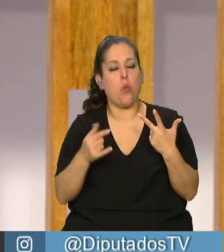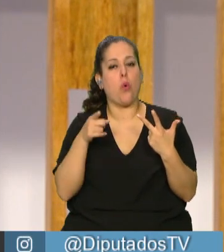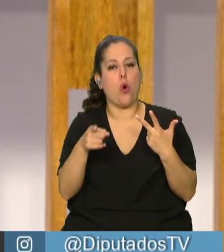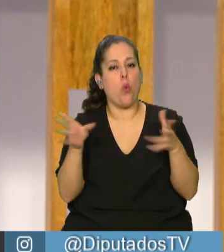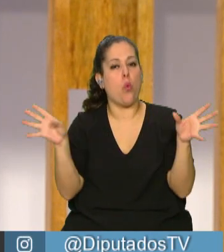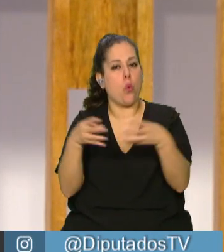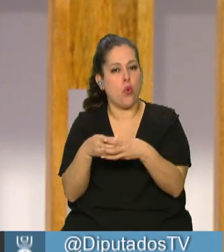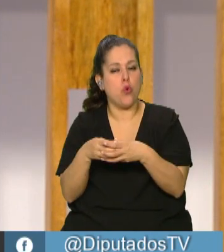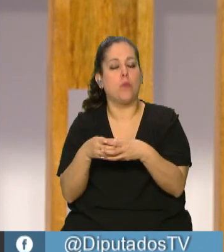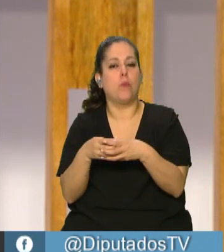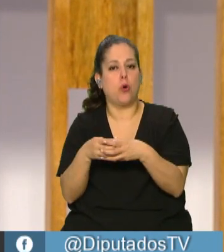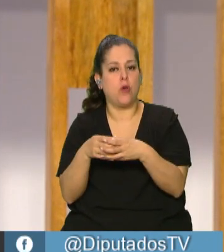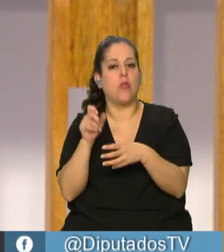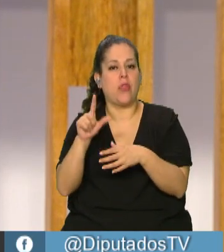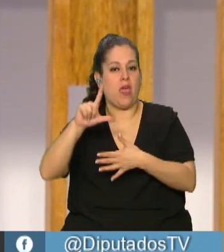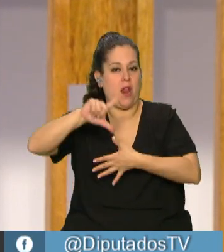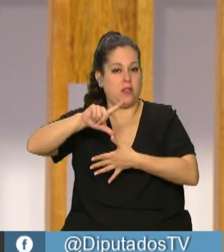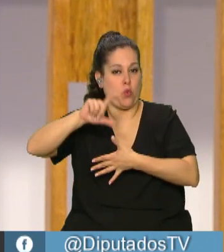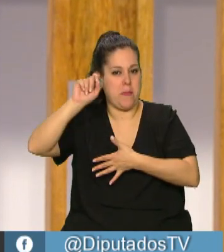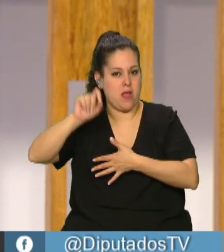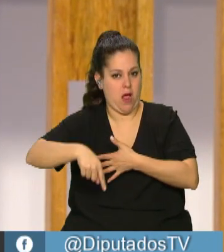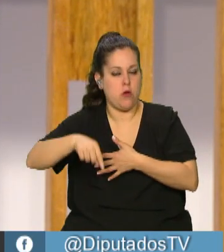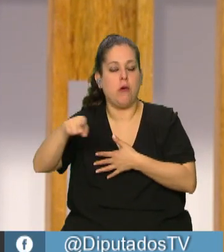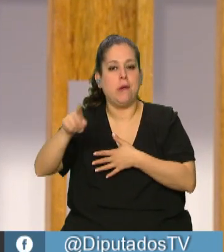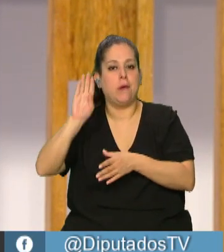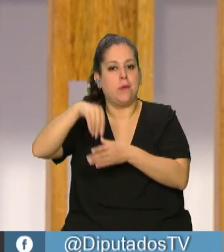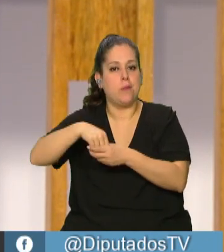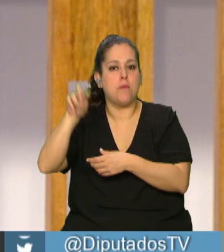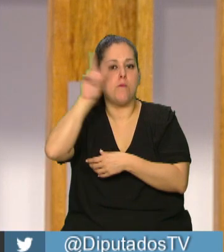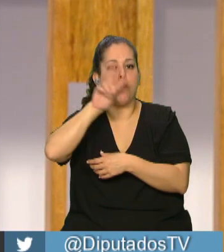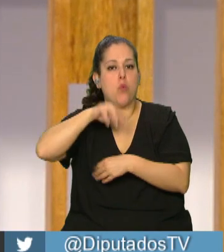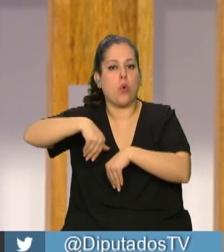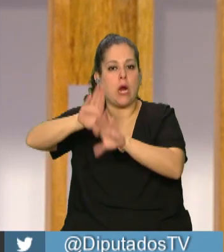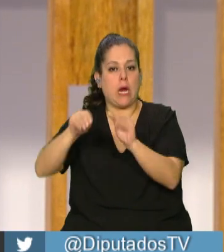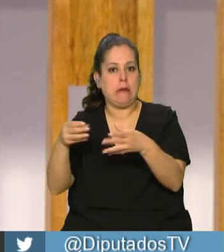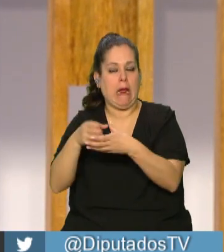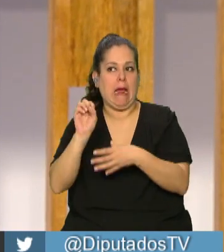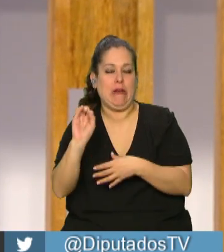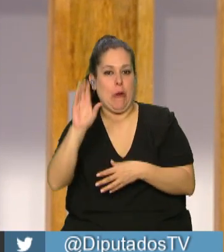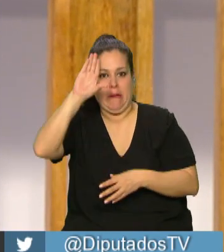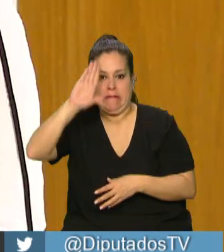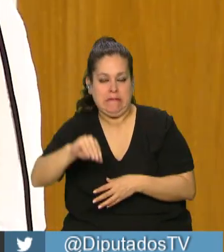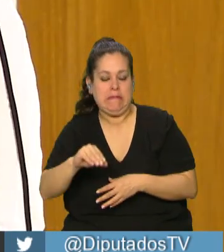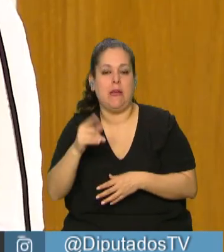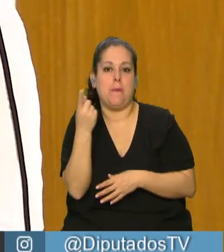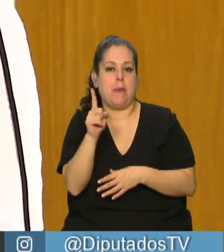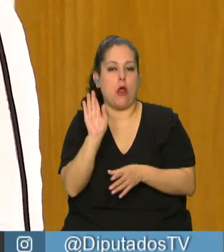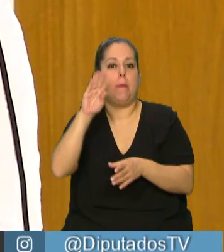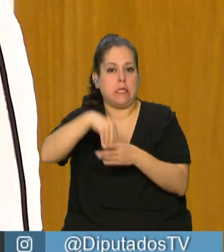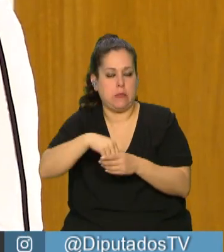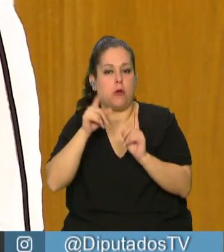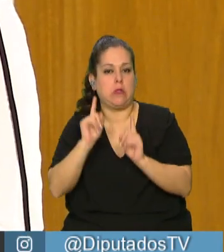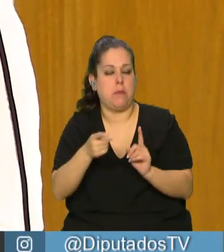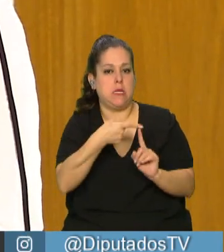un grupo latinoamericano también integrado por mujeres, que se me fue ahora el nombre, pero bueno, que participaron de ese